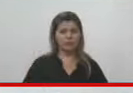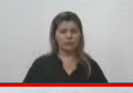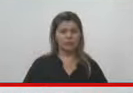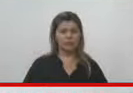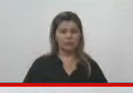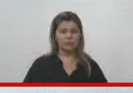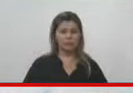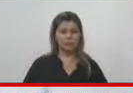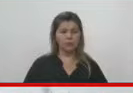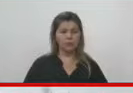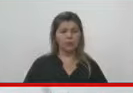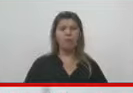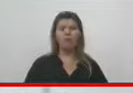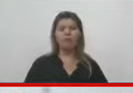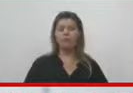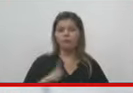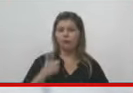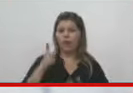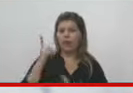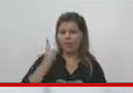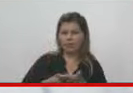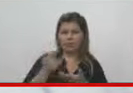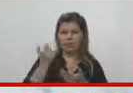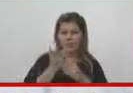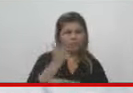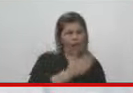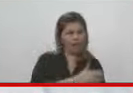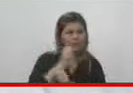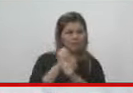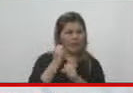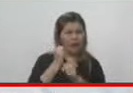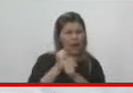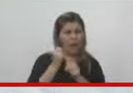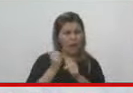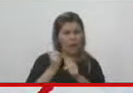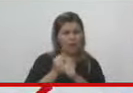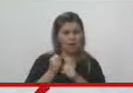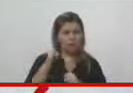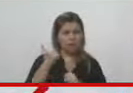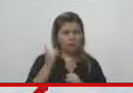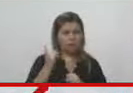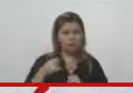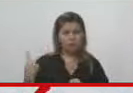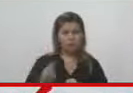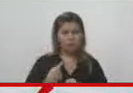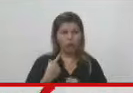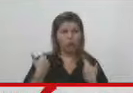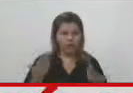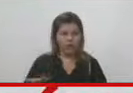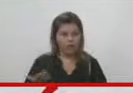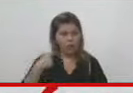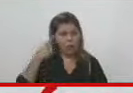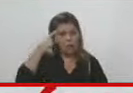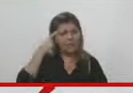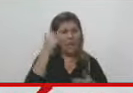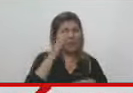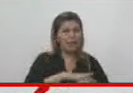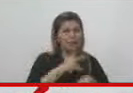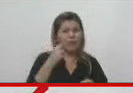No hay dictamen. En parlamentaria lo hablamos con Agustín, lo hablamos entre todos, por eso yo pensé que tenía